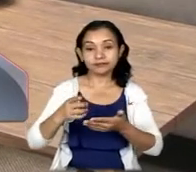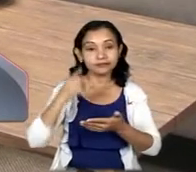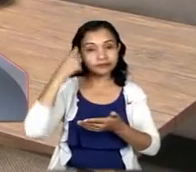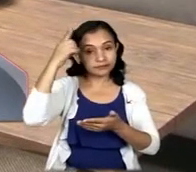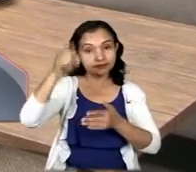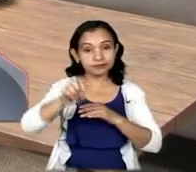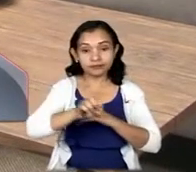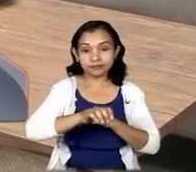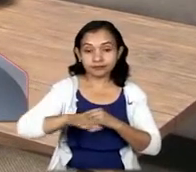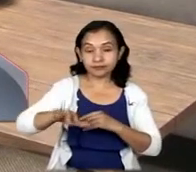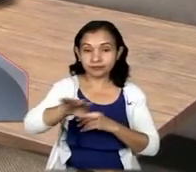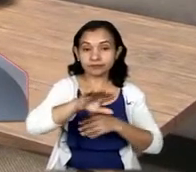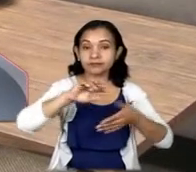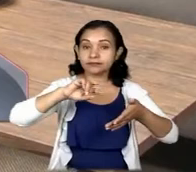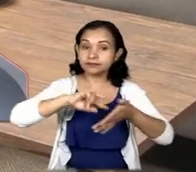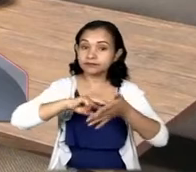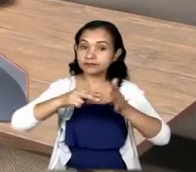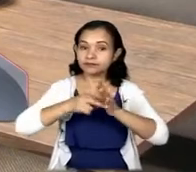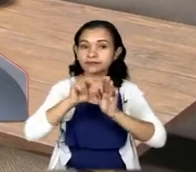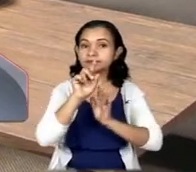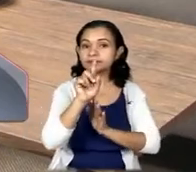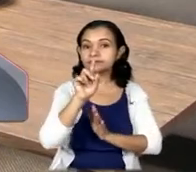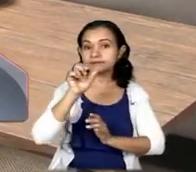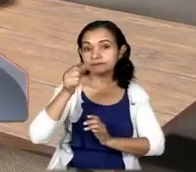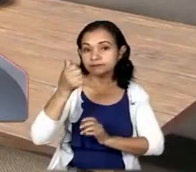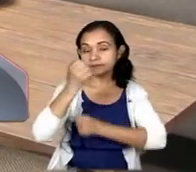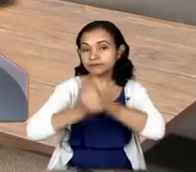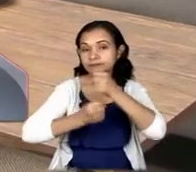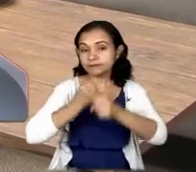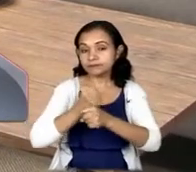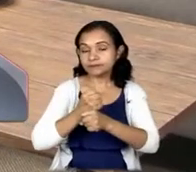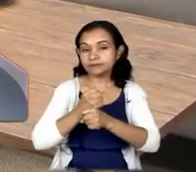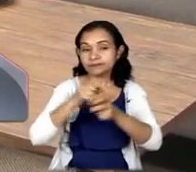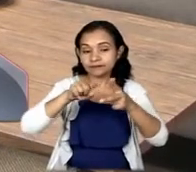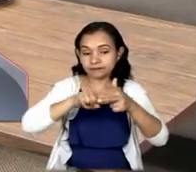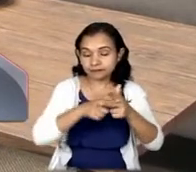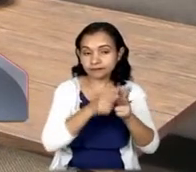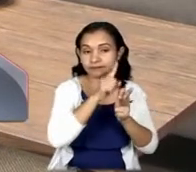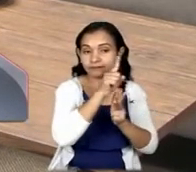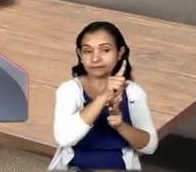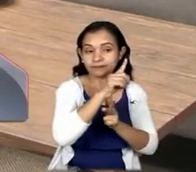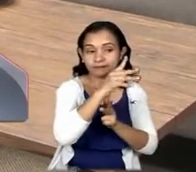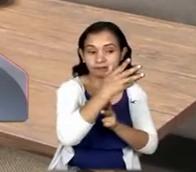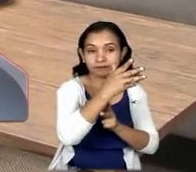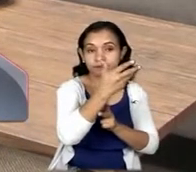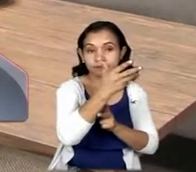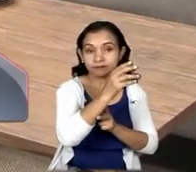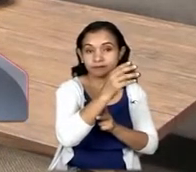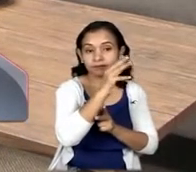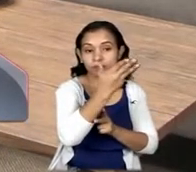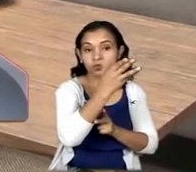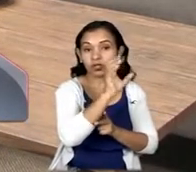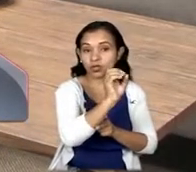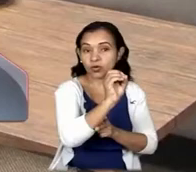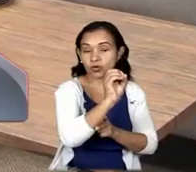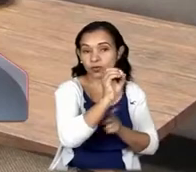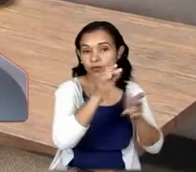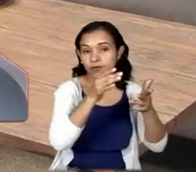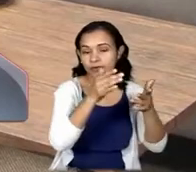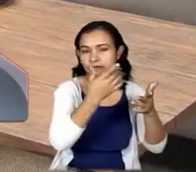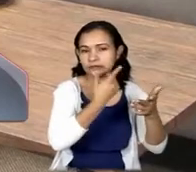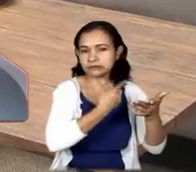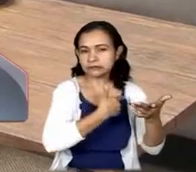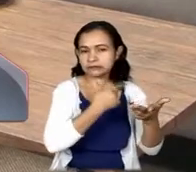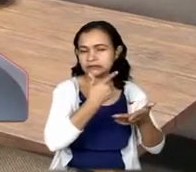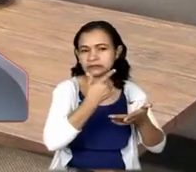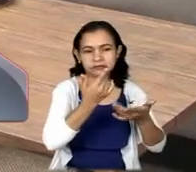sociales. Y en ese sentido, durante 16 años, a partir de 1990, se da un proceso de desmantelación sistemática de, en principio,